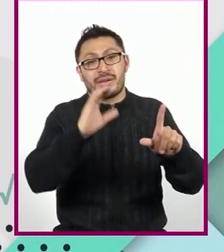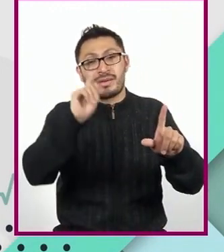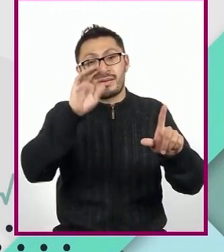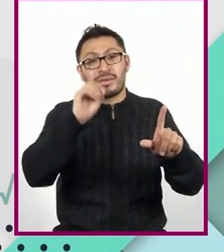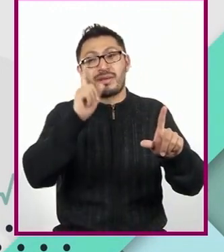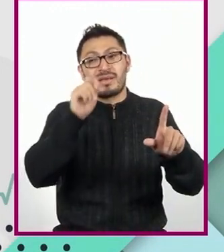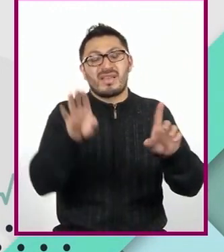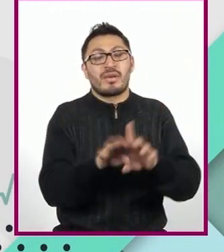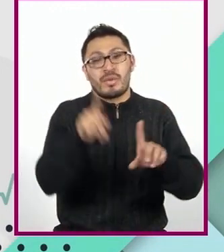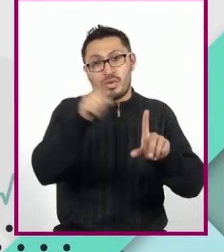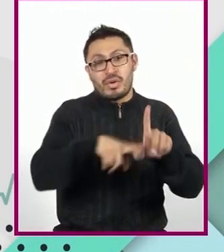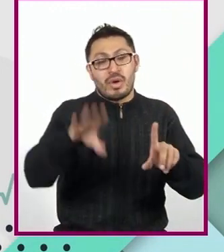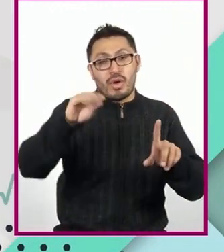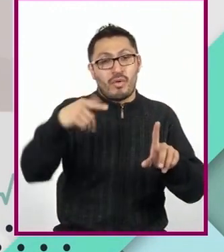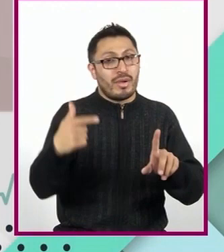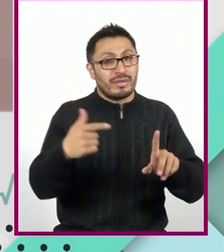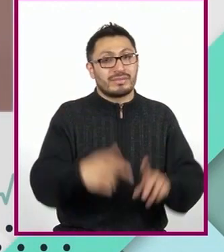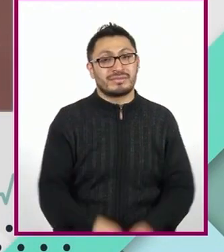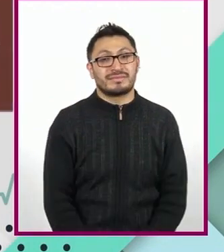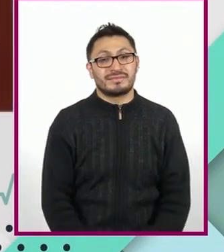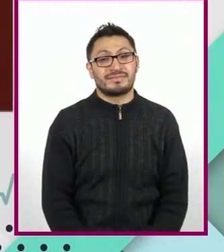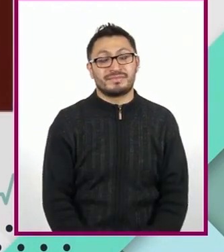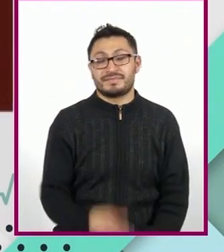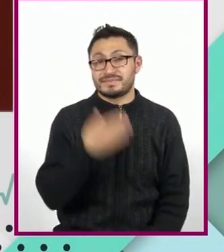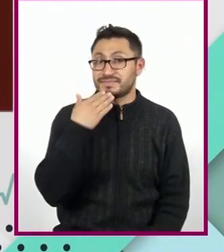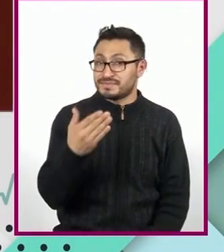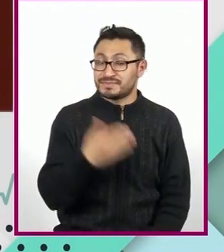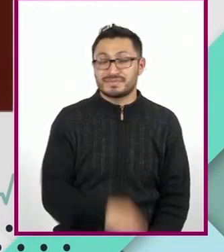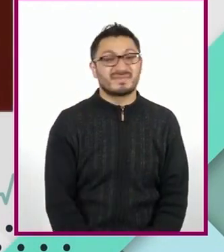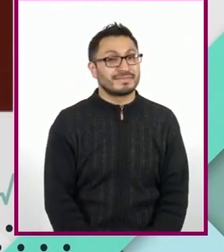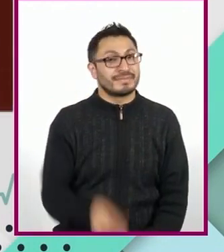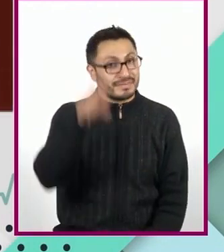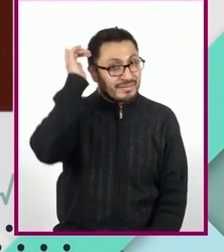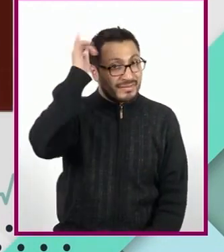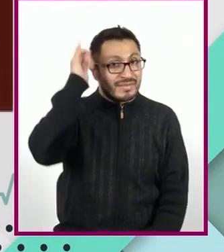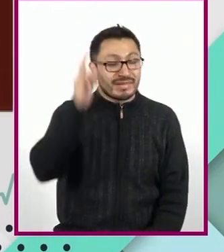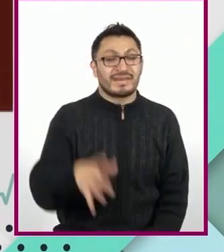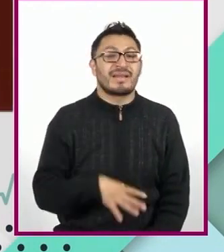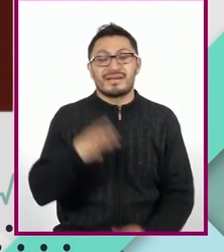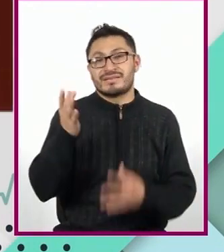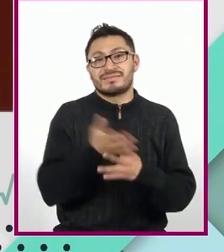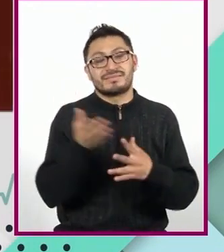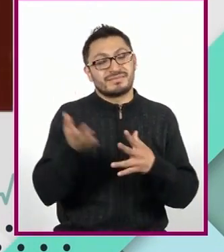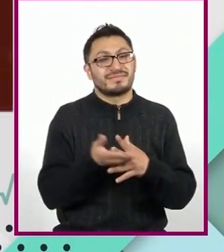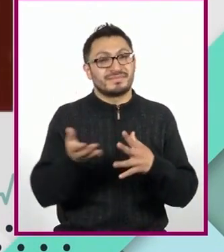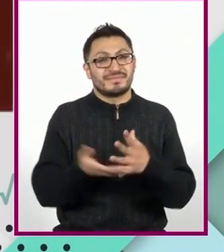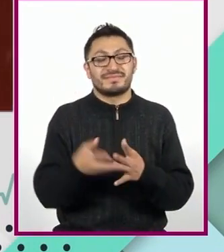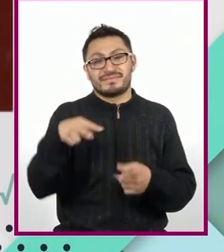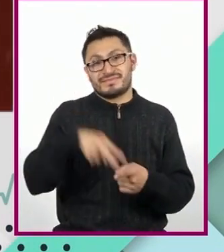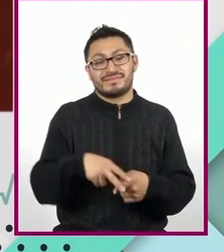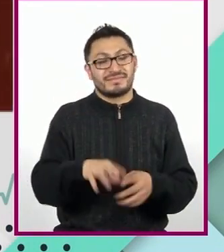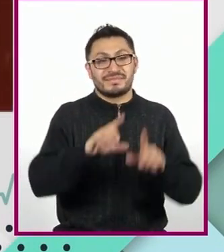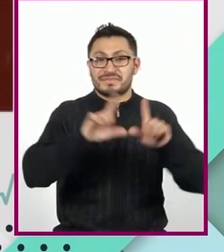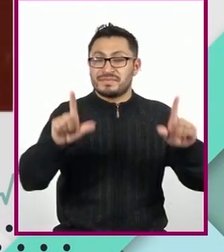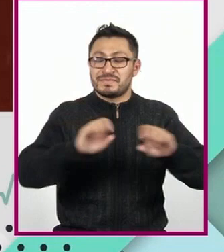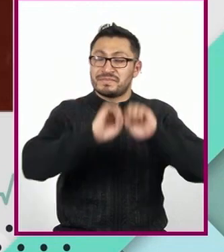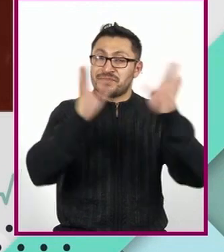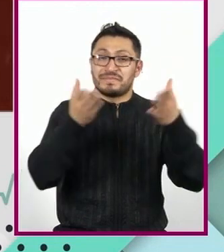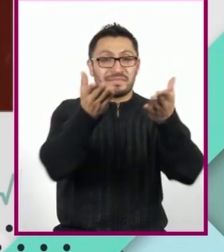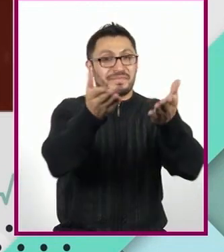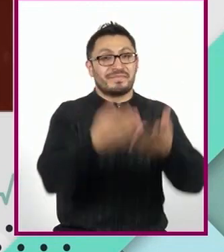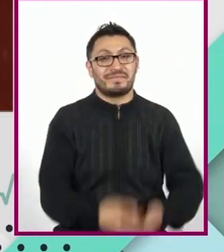un ángulo de 90 grados. Bien, espero que esta clasificación de triángulos haya sido clara para